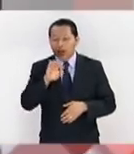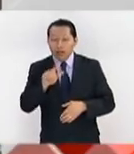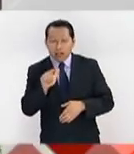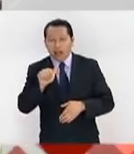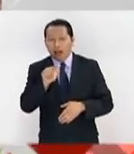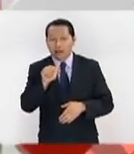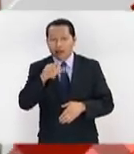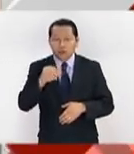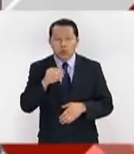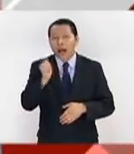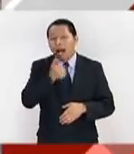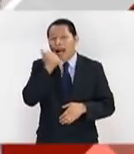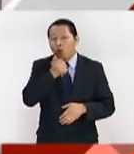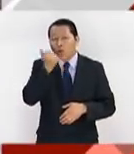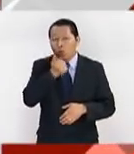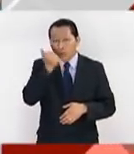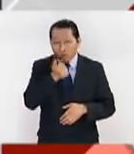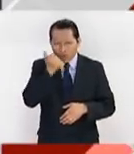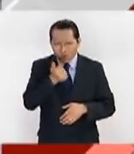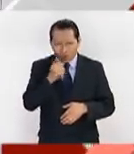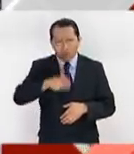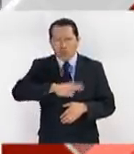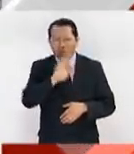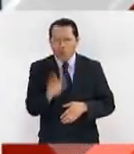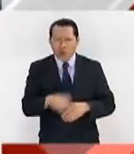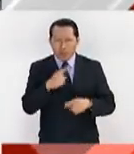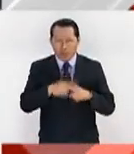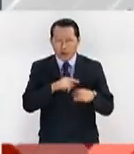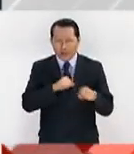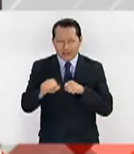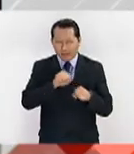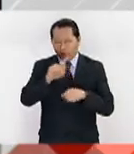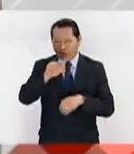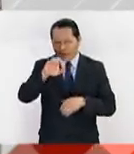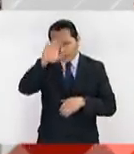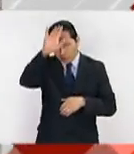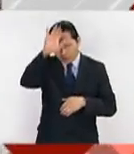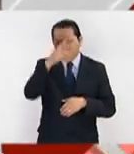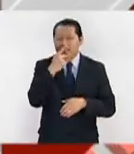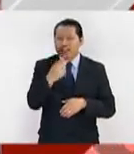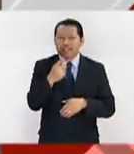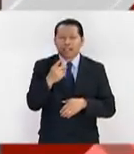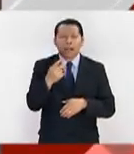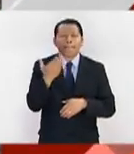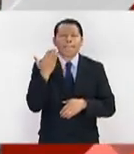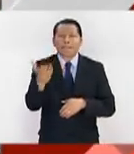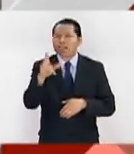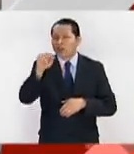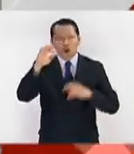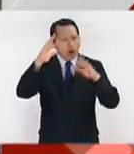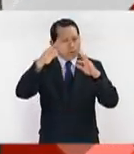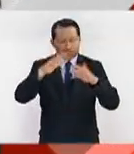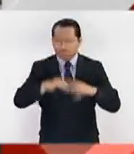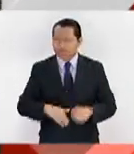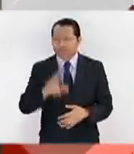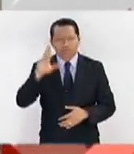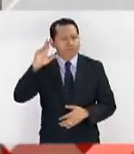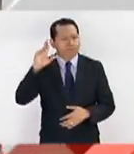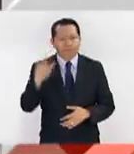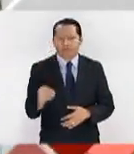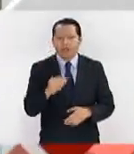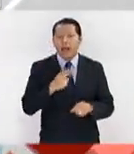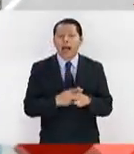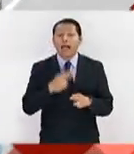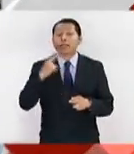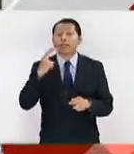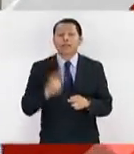Asano, alumno del TEC de Monterrey que murió en el sismo, pidieron que no se derrumben los edificios del campus de la Ciudad de México.